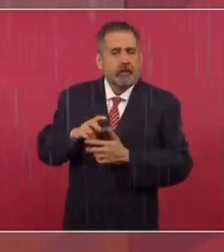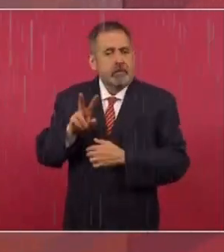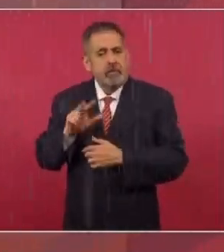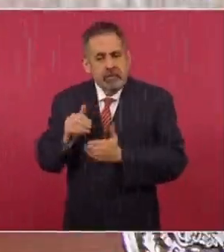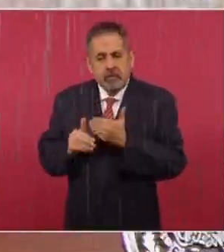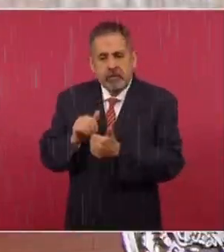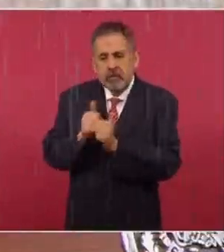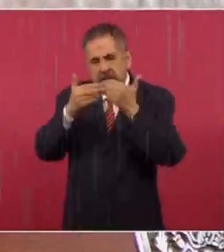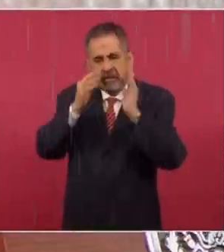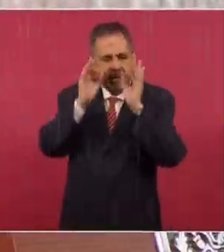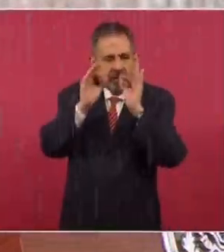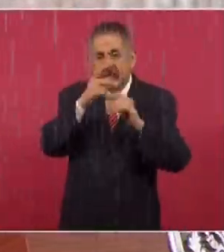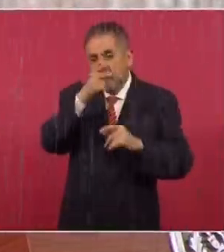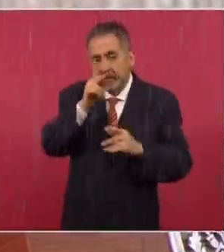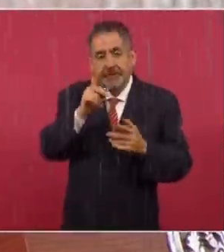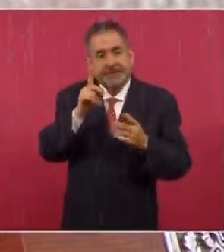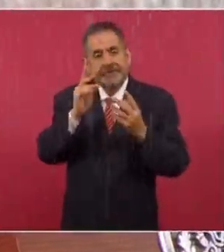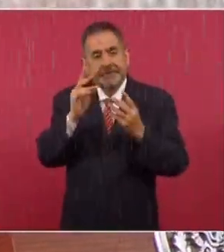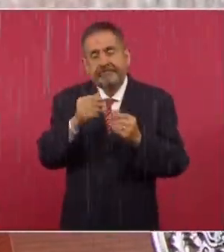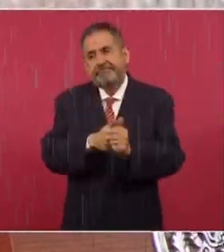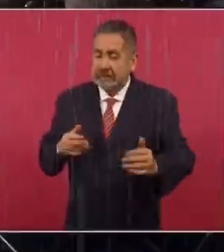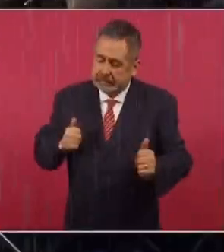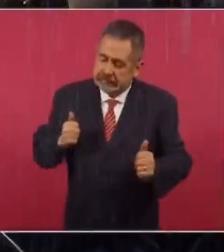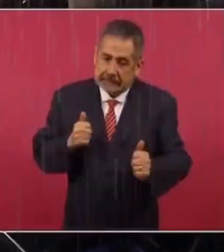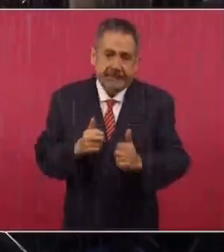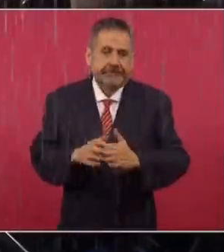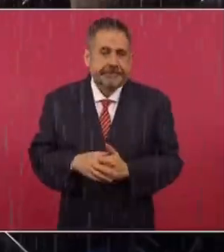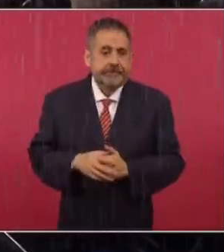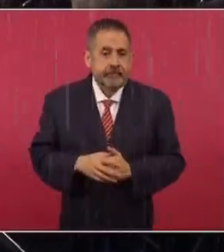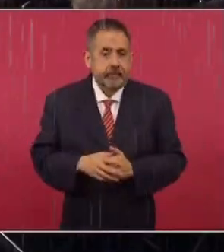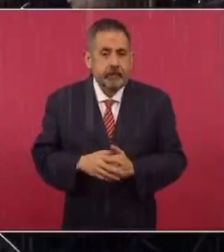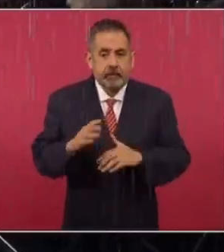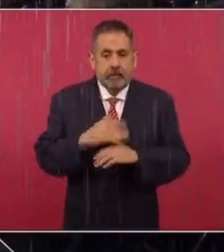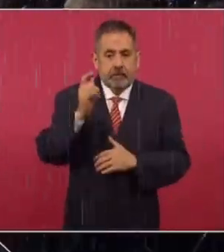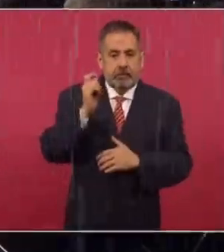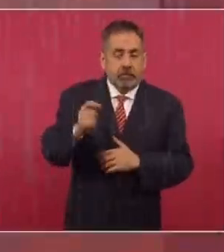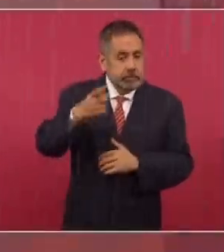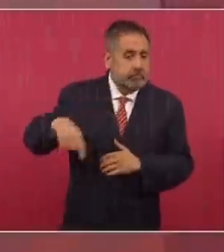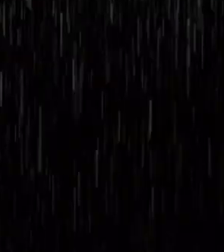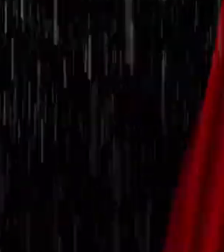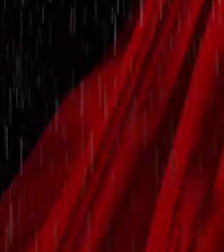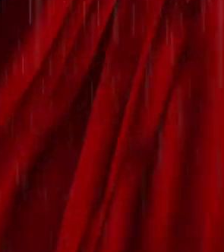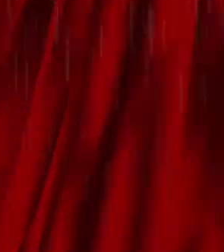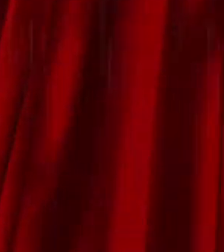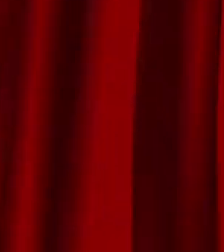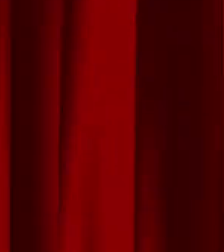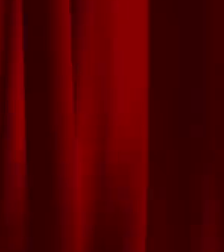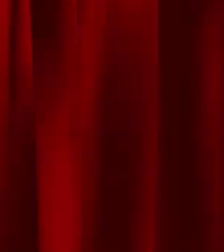avanzando, pero era mucho el rezago, porque todos querían medrar.